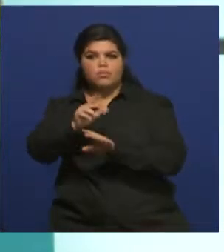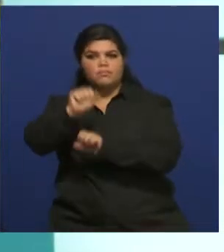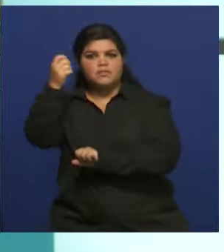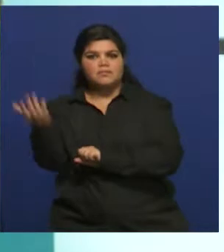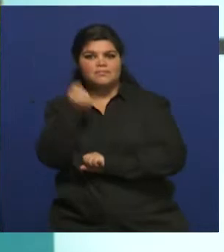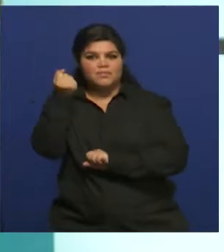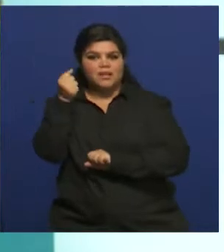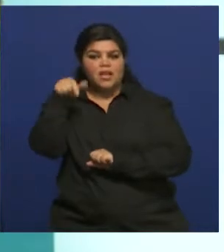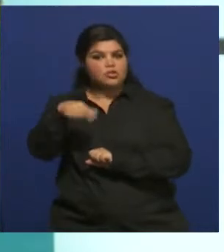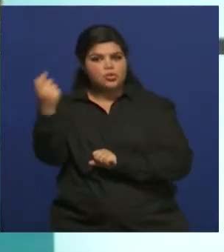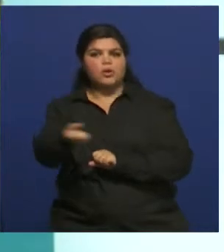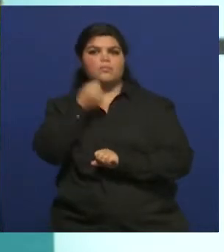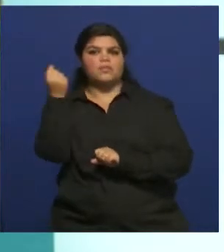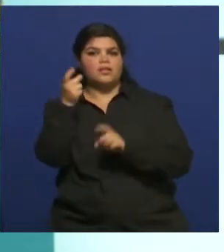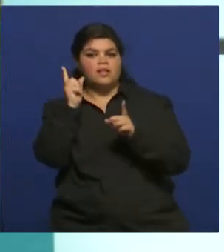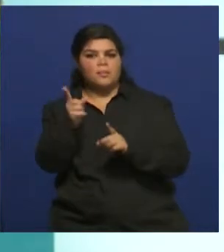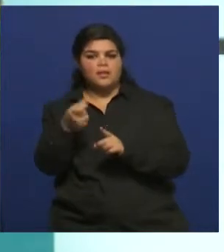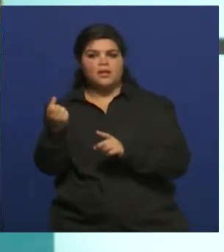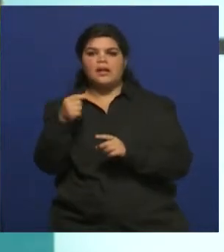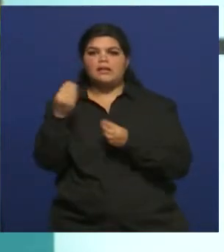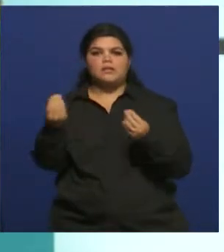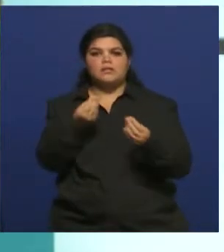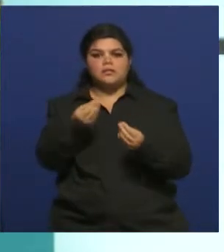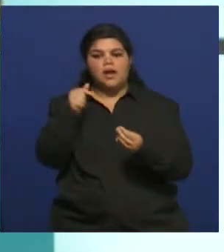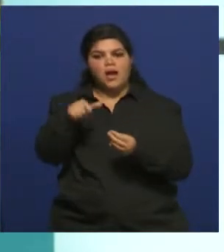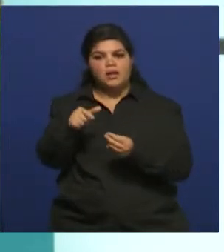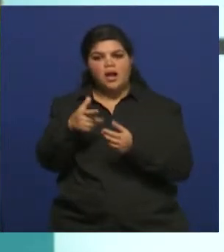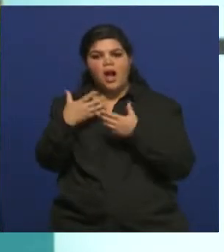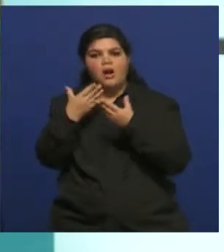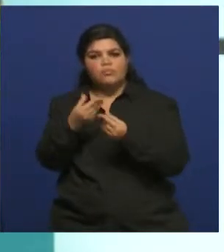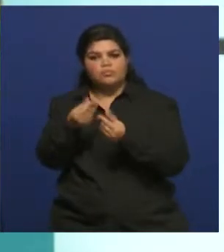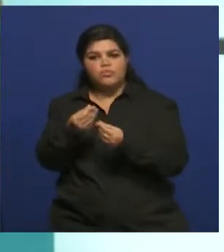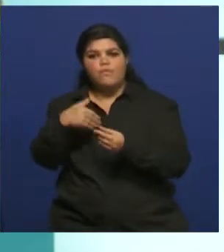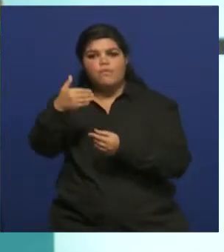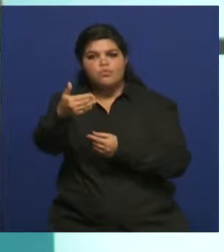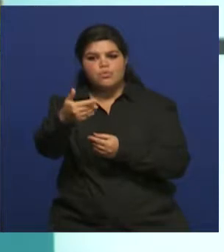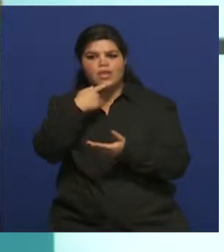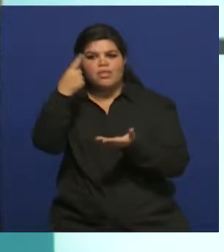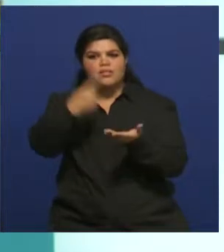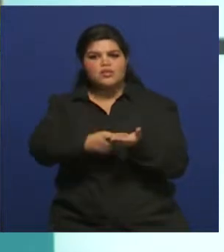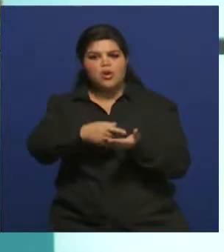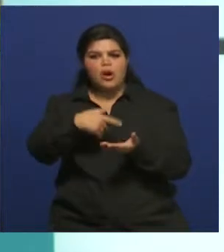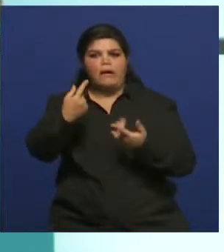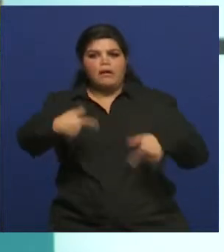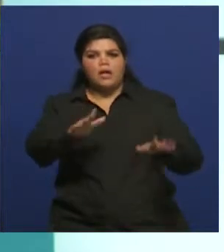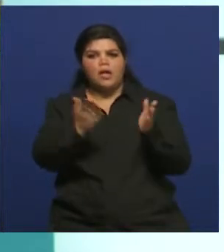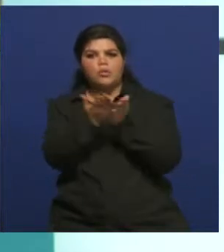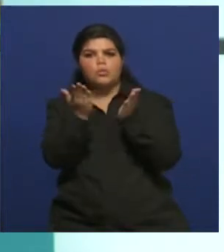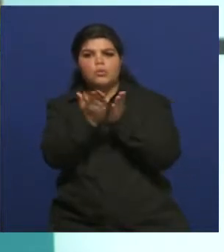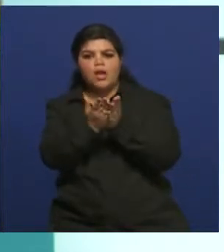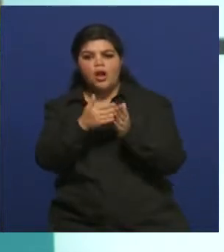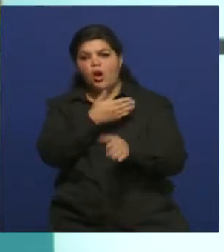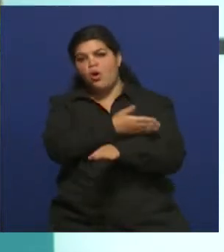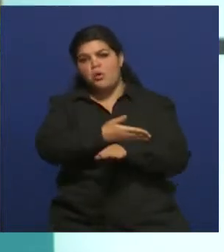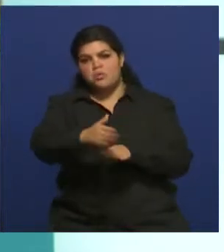también, que esta contención que tienen ahora también los ayuda en un futuro a elegir una carrera y, bueno, seguir, o sea, y continuar